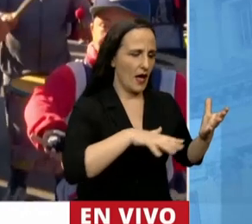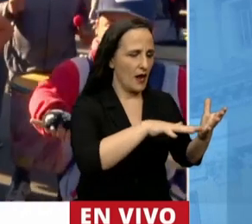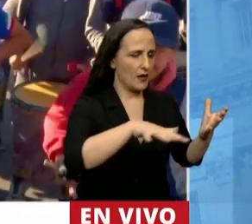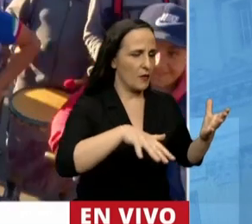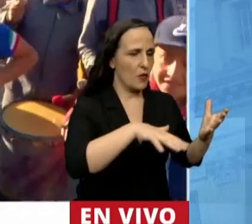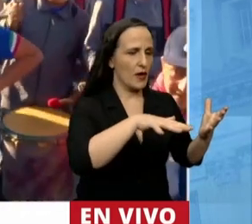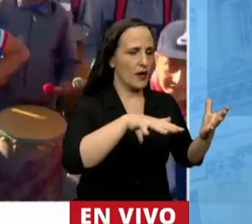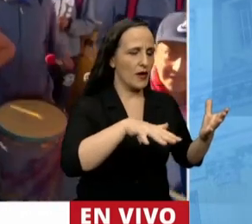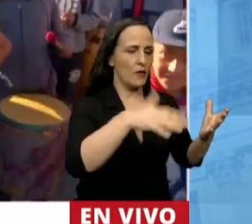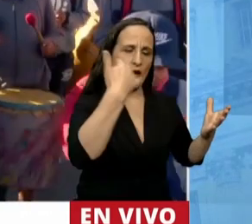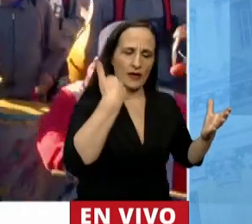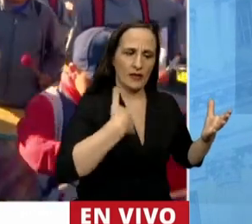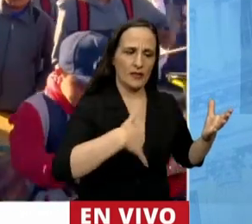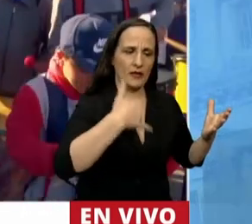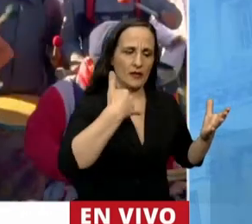para mí